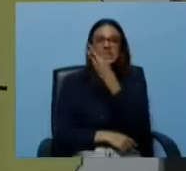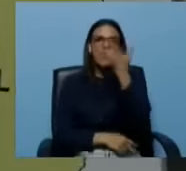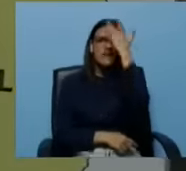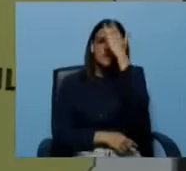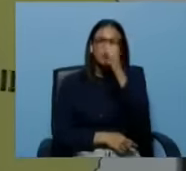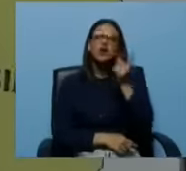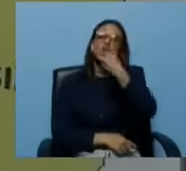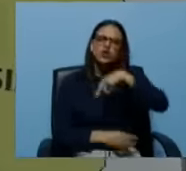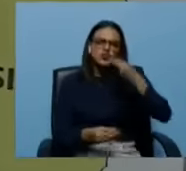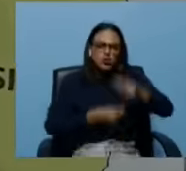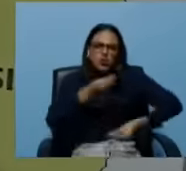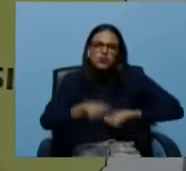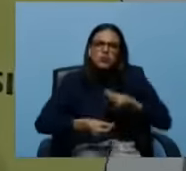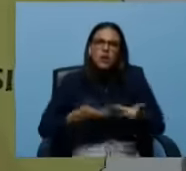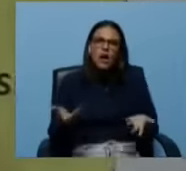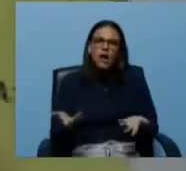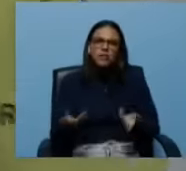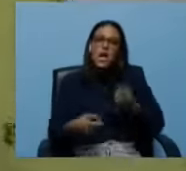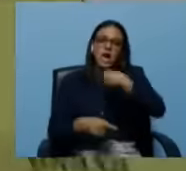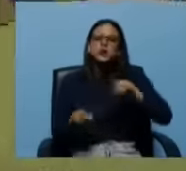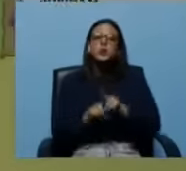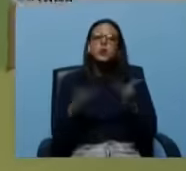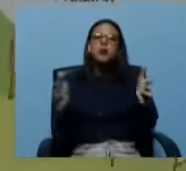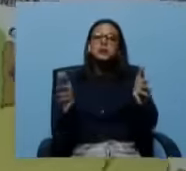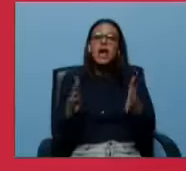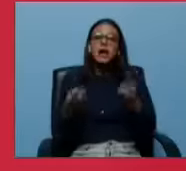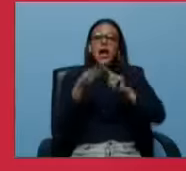hicimos? Ganar la paz.